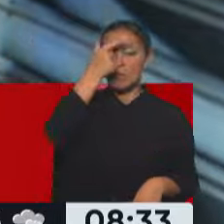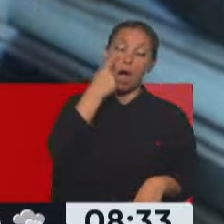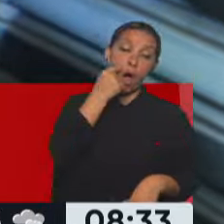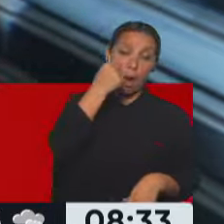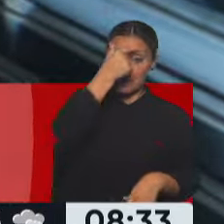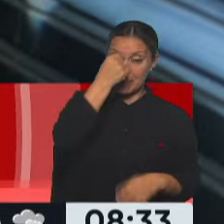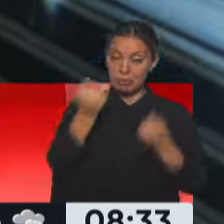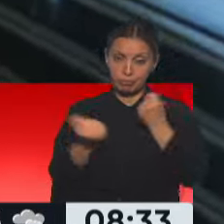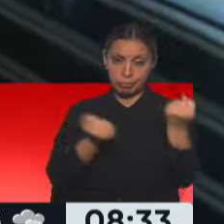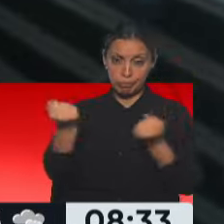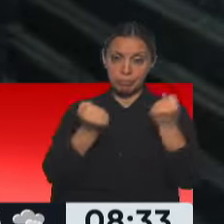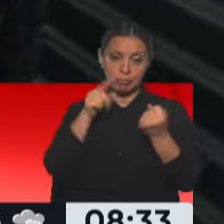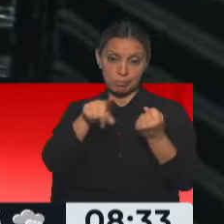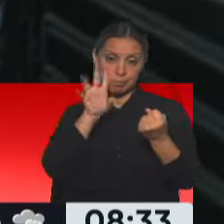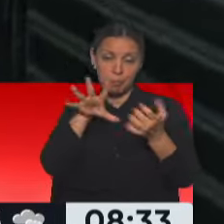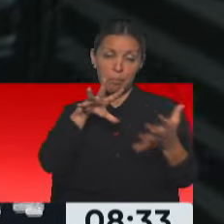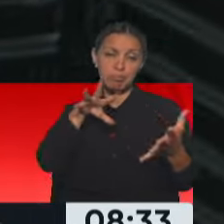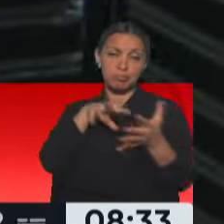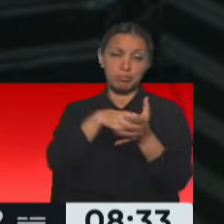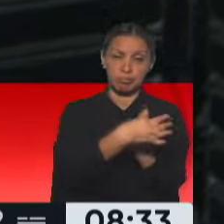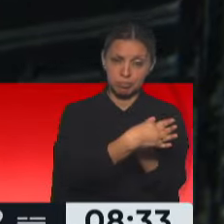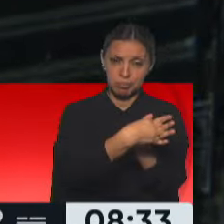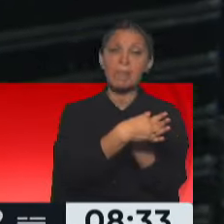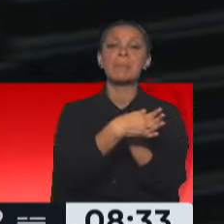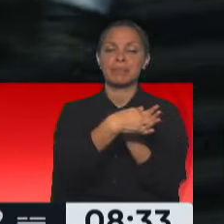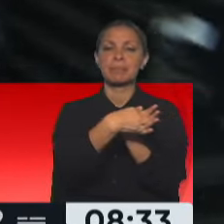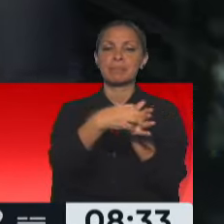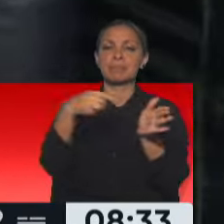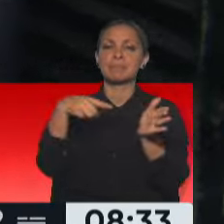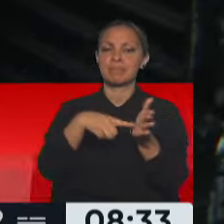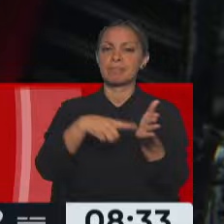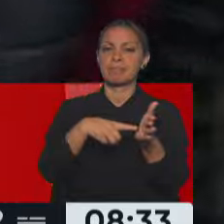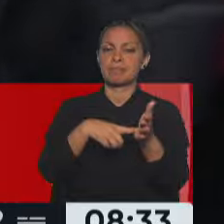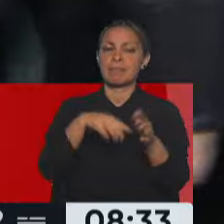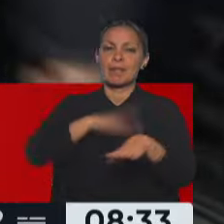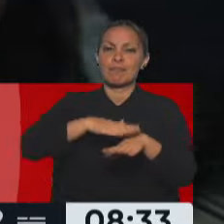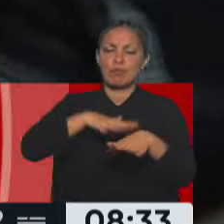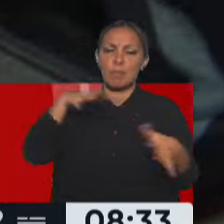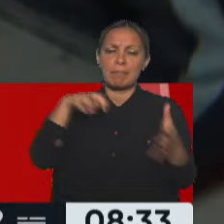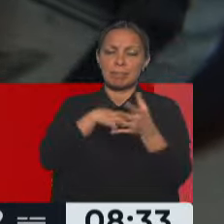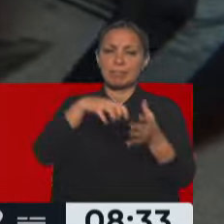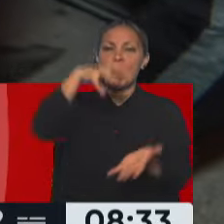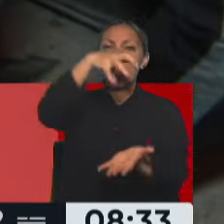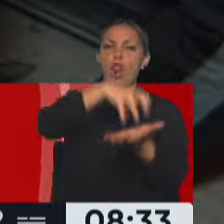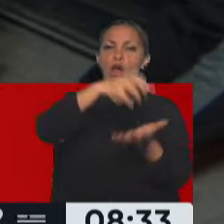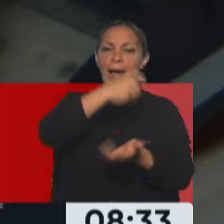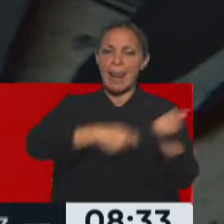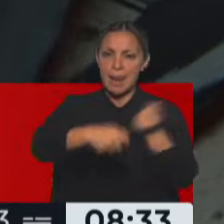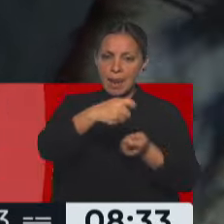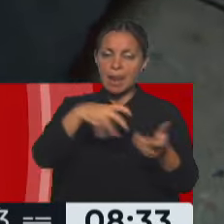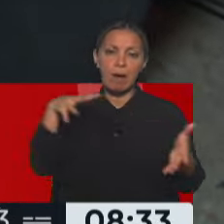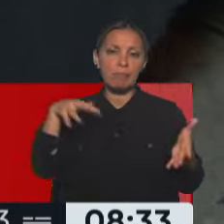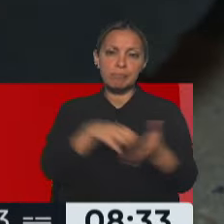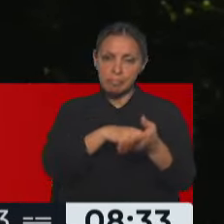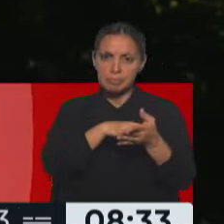este vehículo, que así quedó totalmente destrozada en su punta, parte del impacto sobre este local que están abriendo en este mismo momento,